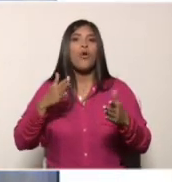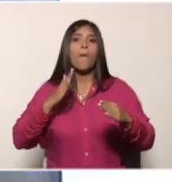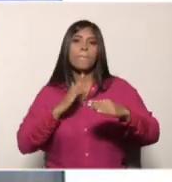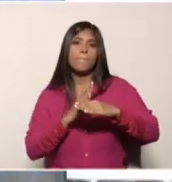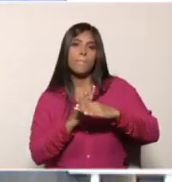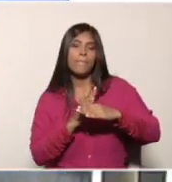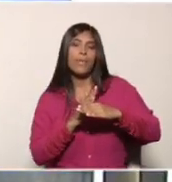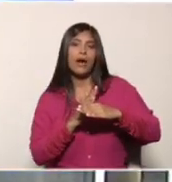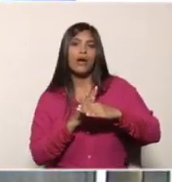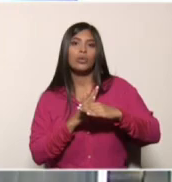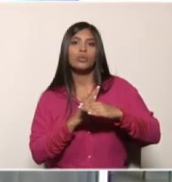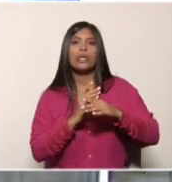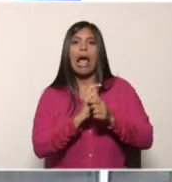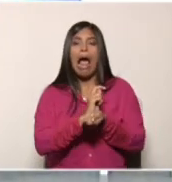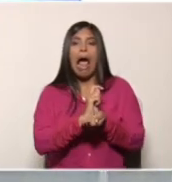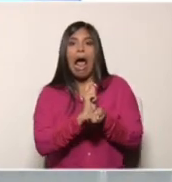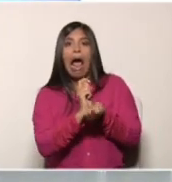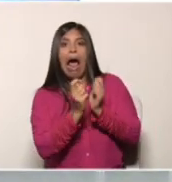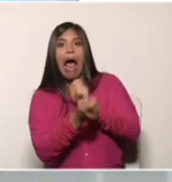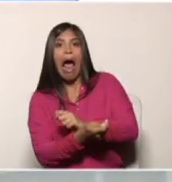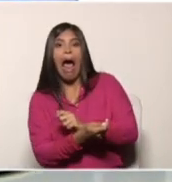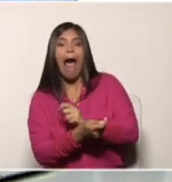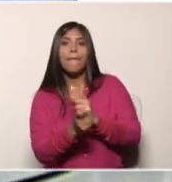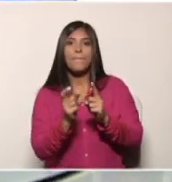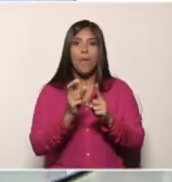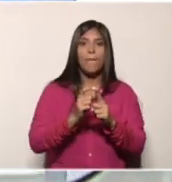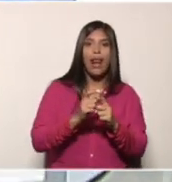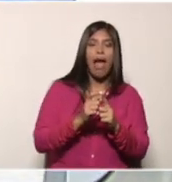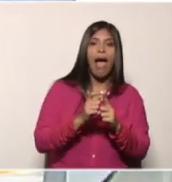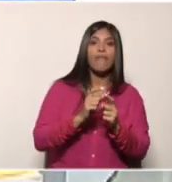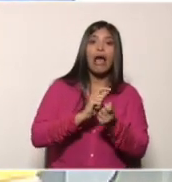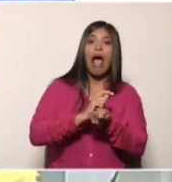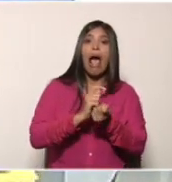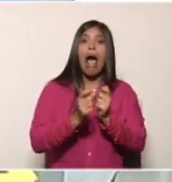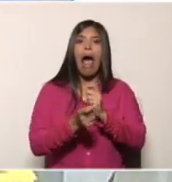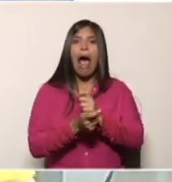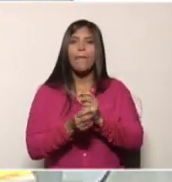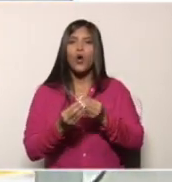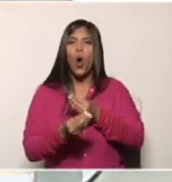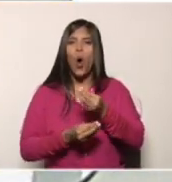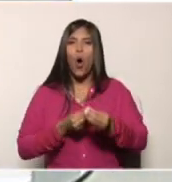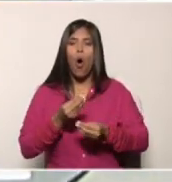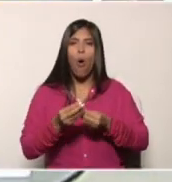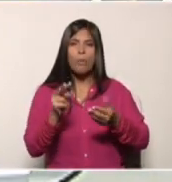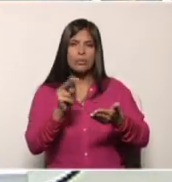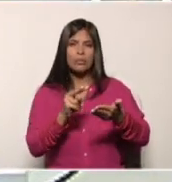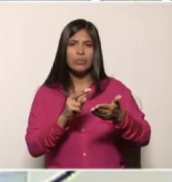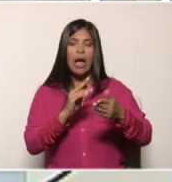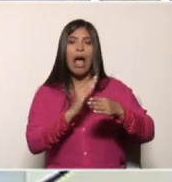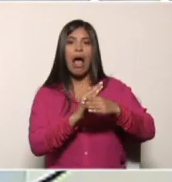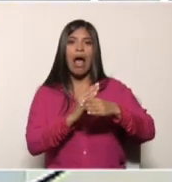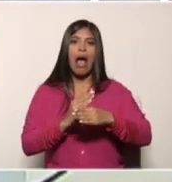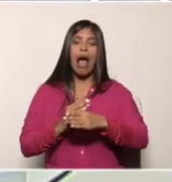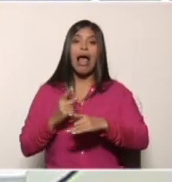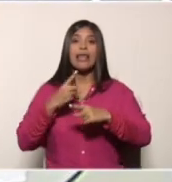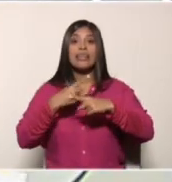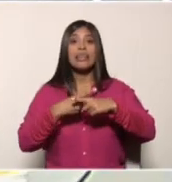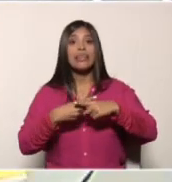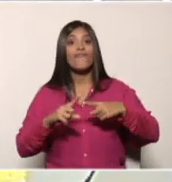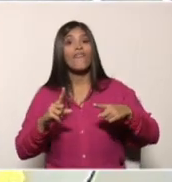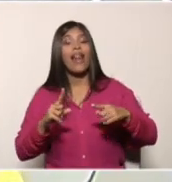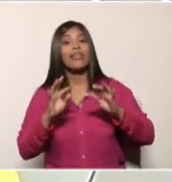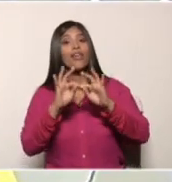pausas, nos van a determinar cambios de dicción, cambios de entonación y diferentes formas para que el